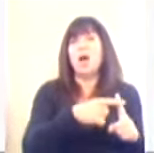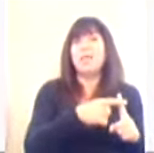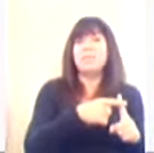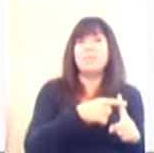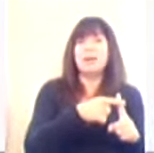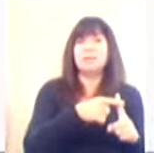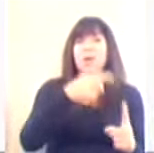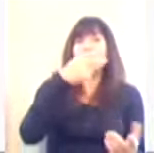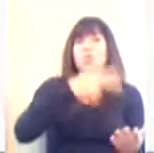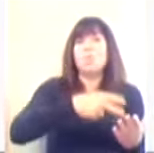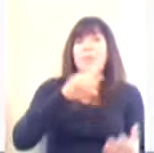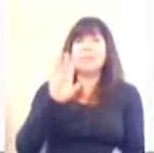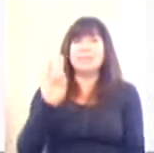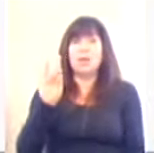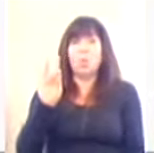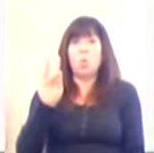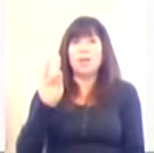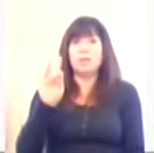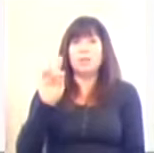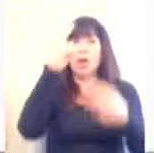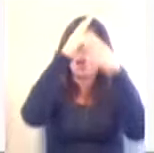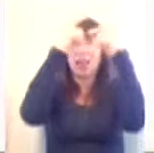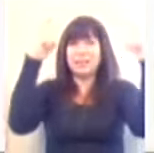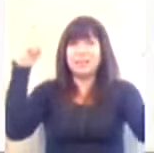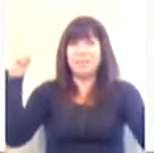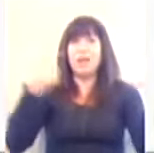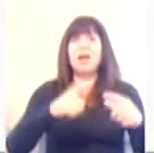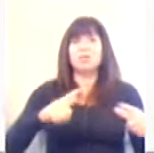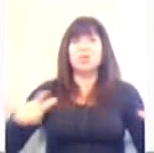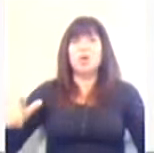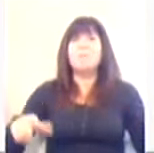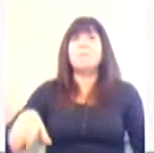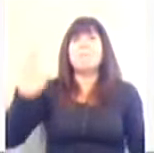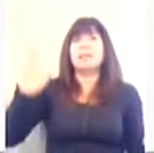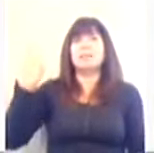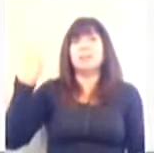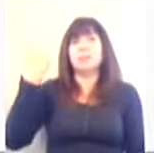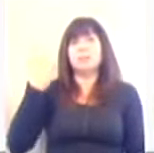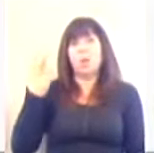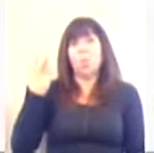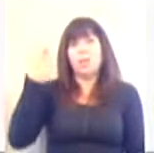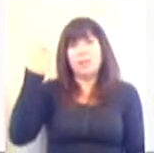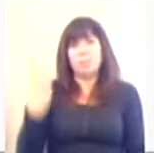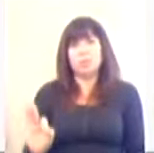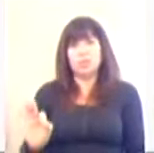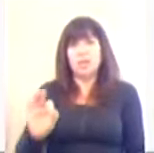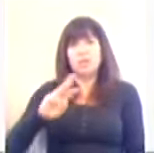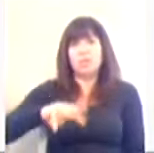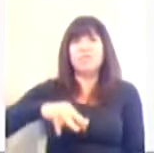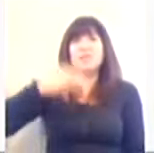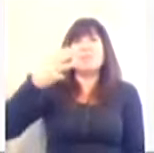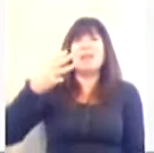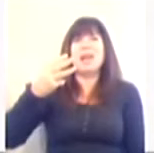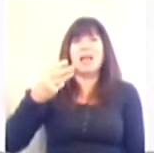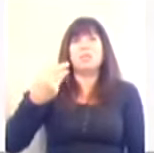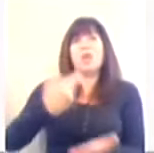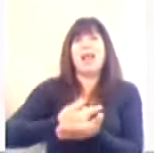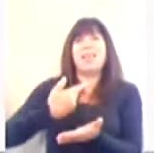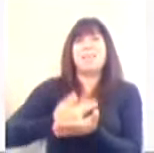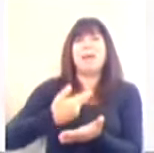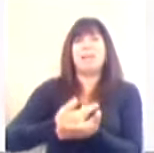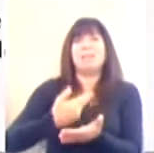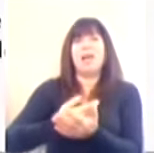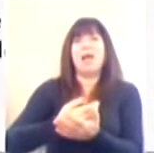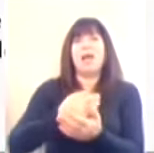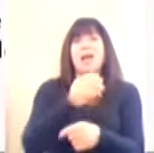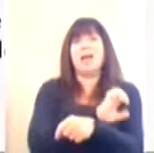al 2050 la tasa de electrificación a más de un 50%, triplicando la demanda de energía eléctrica.